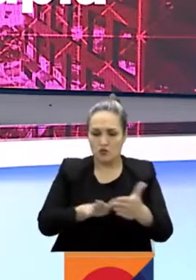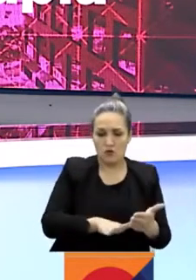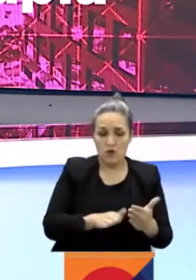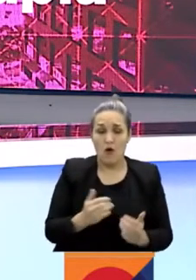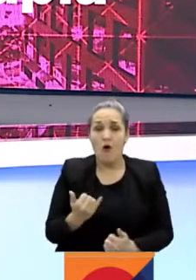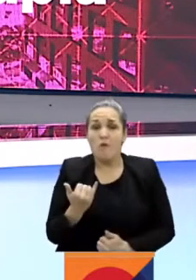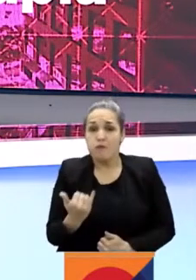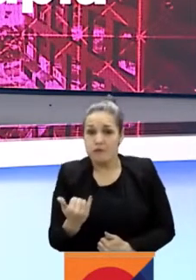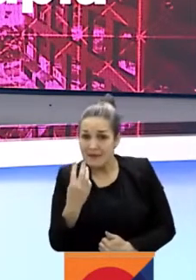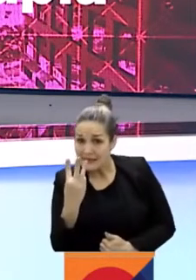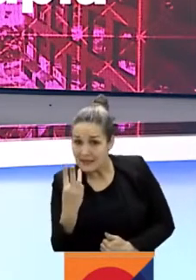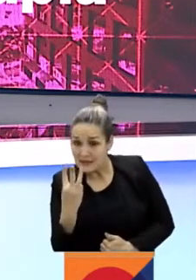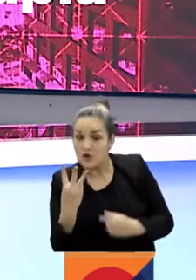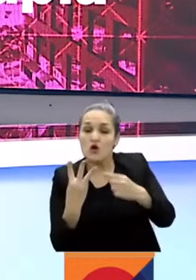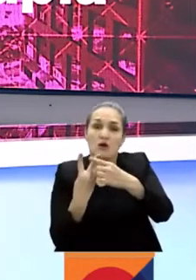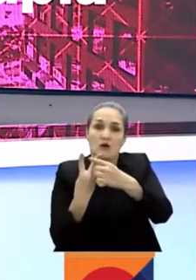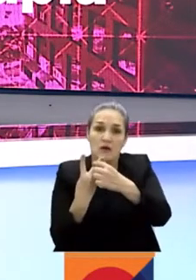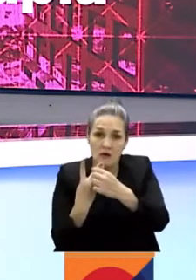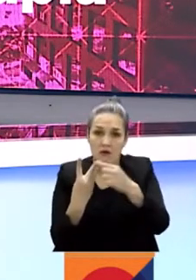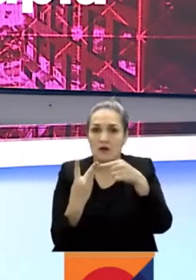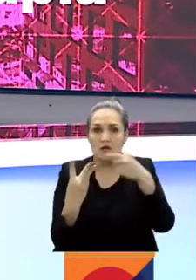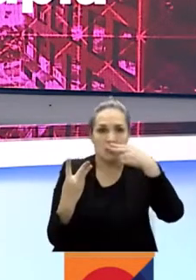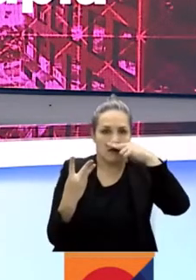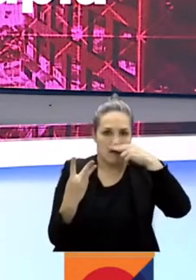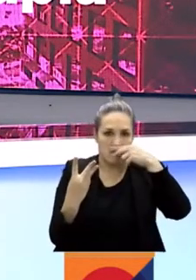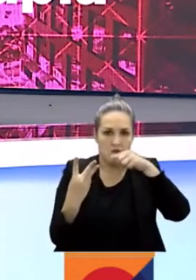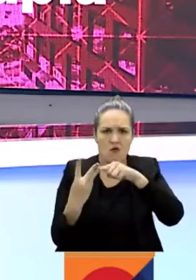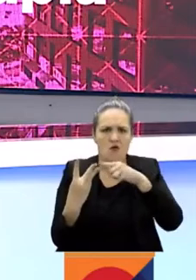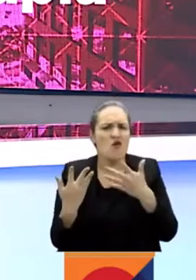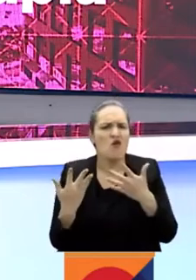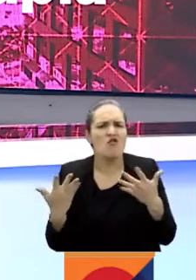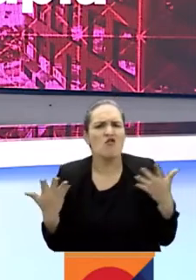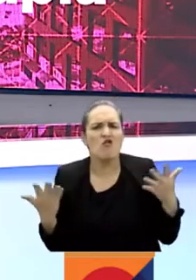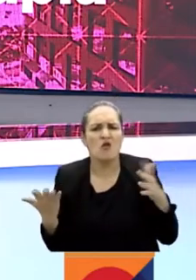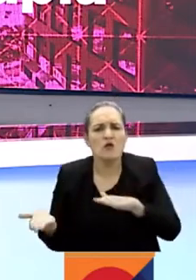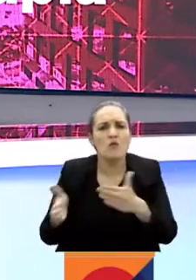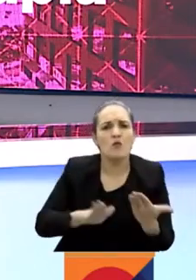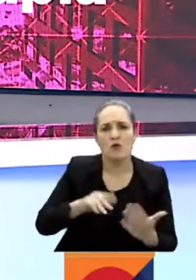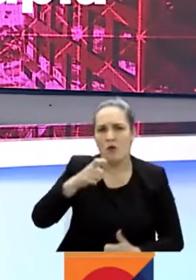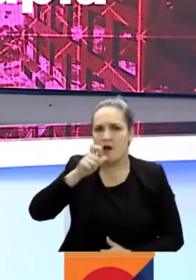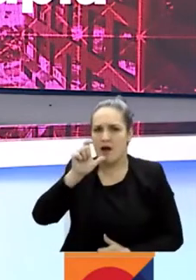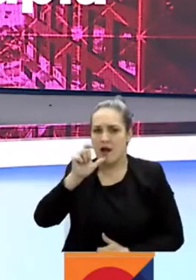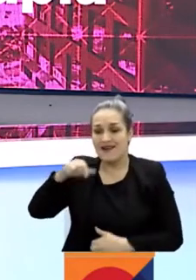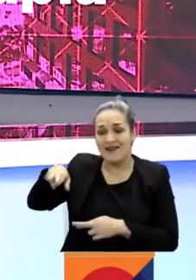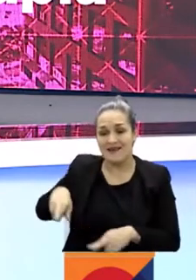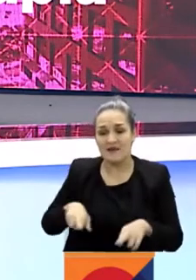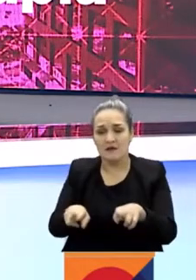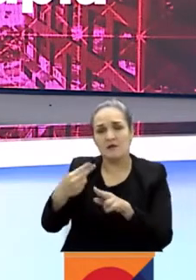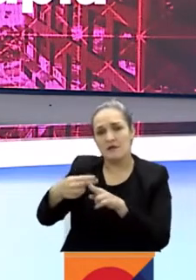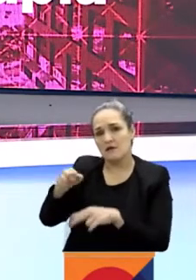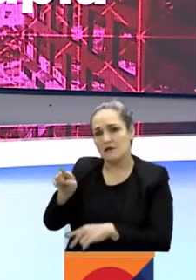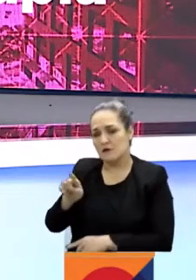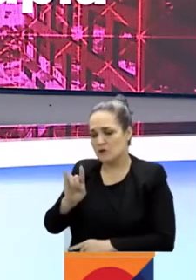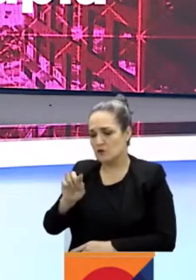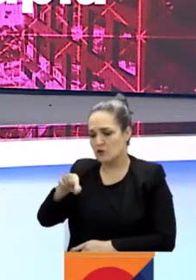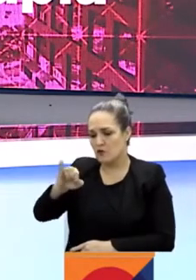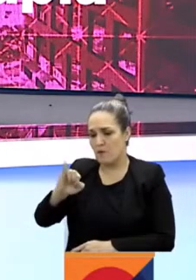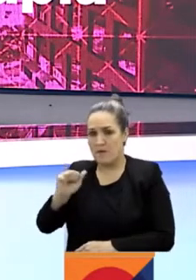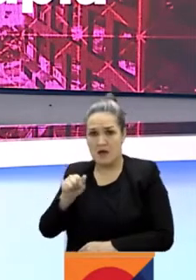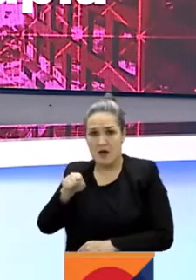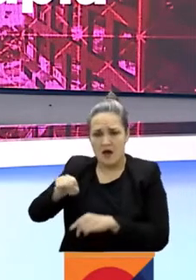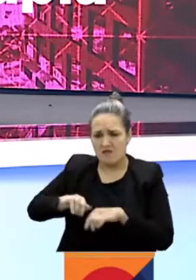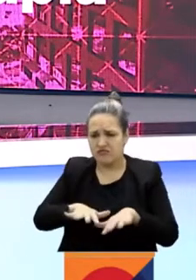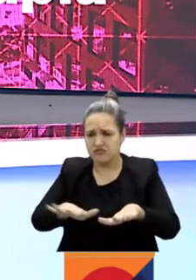dejó la tragedia en Supía, Caldas. El río Supía se desbordó, dejó damnificadas a 3.000 personas, causó daños a